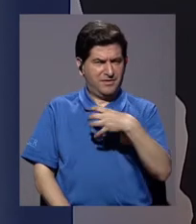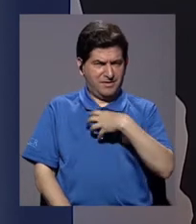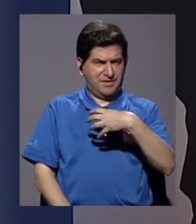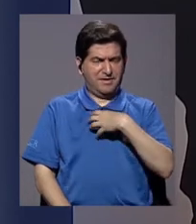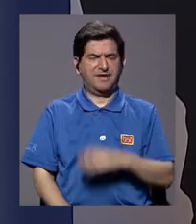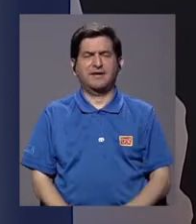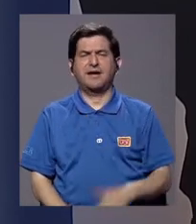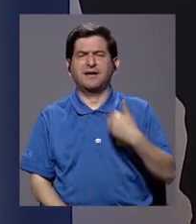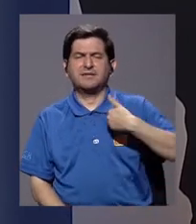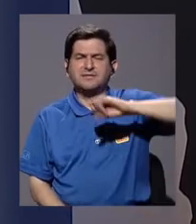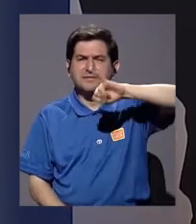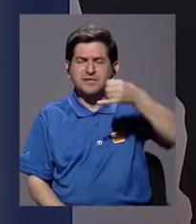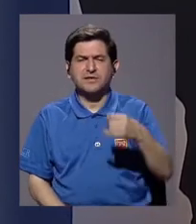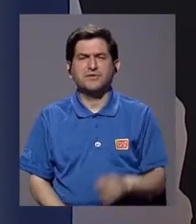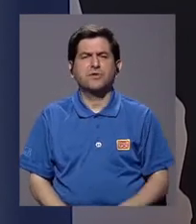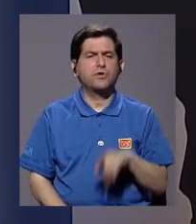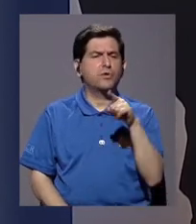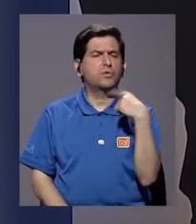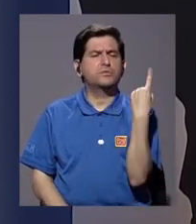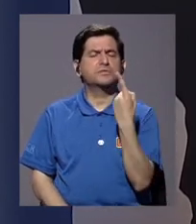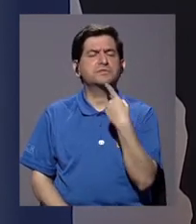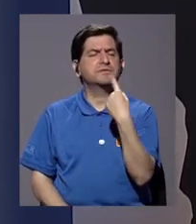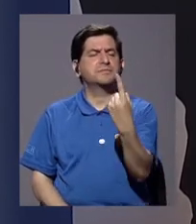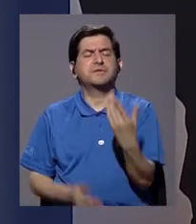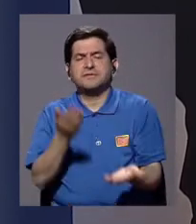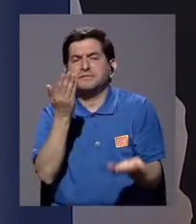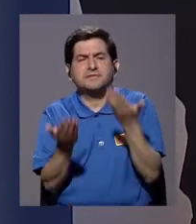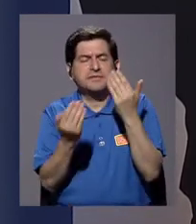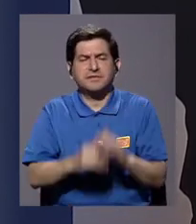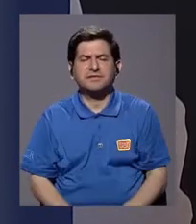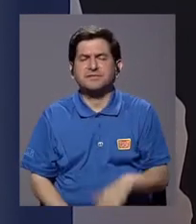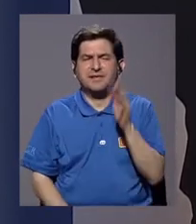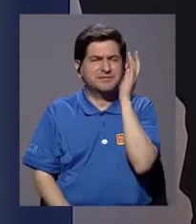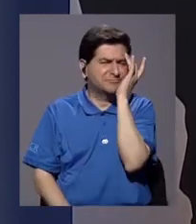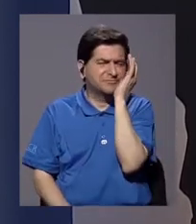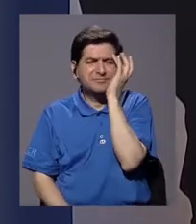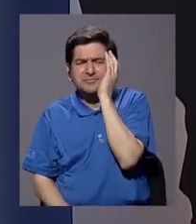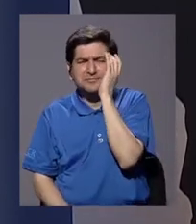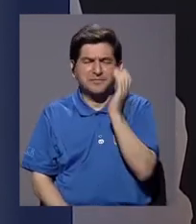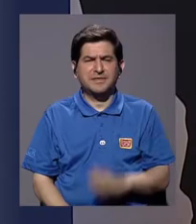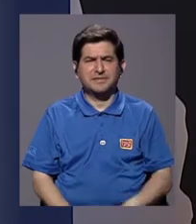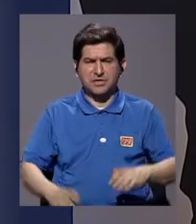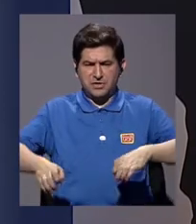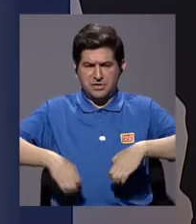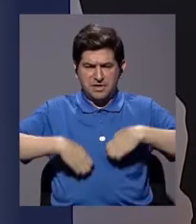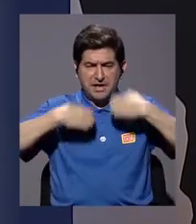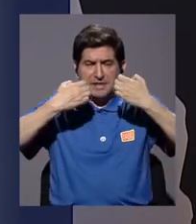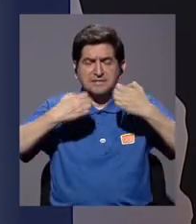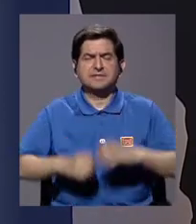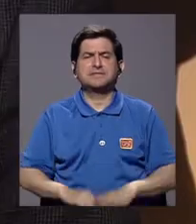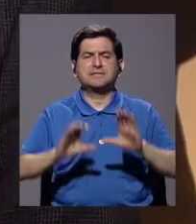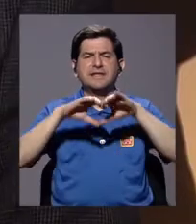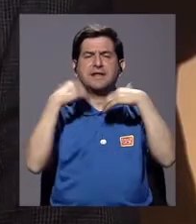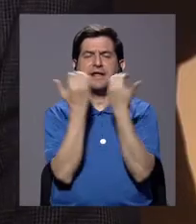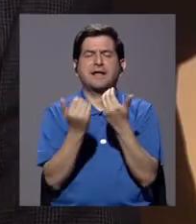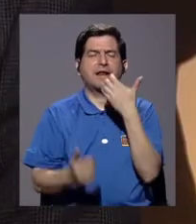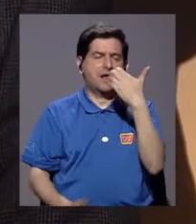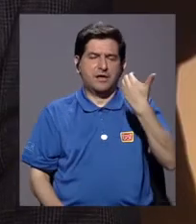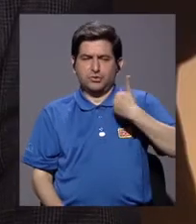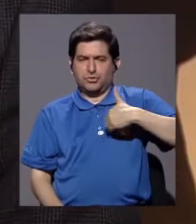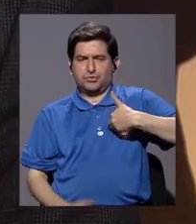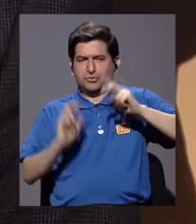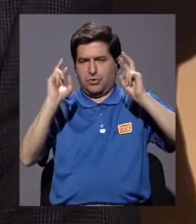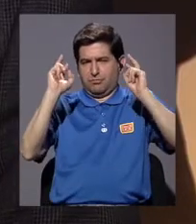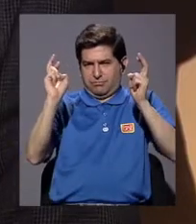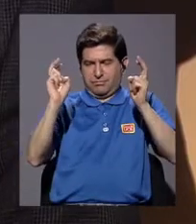indignaciones, don Jorge, usted siempre ha planteado un poquito la preocupación de que existen clases privilegiadas que de